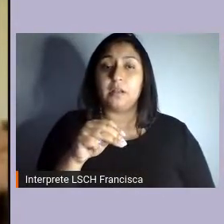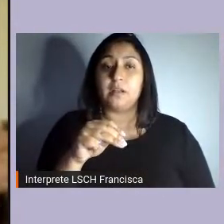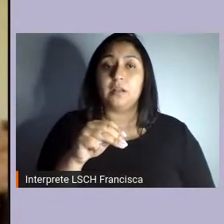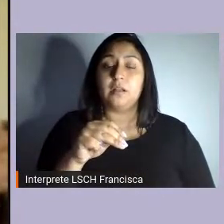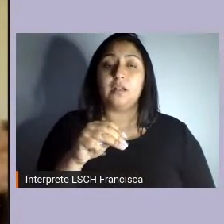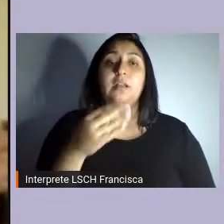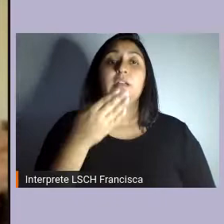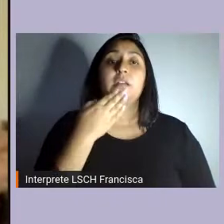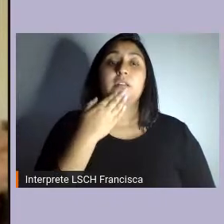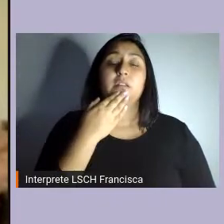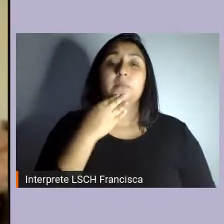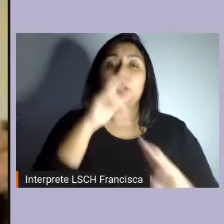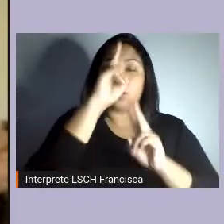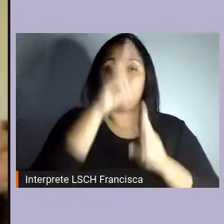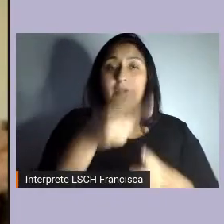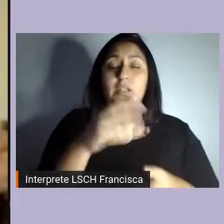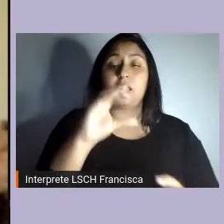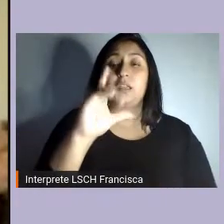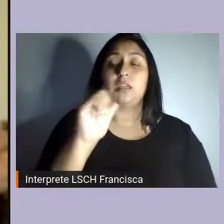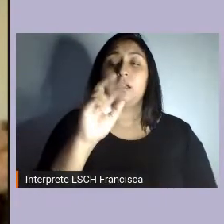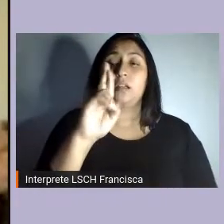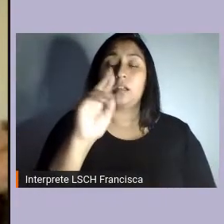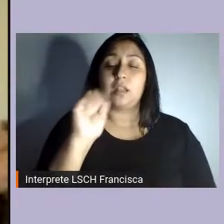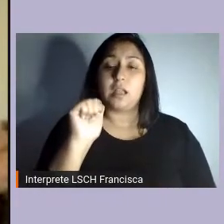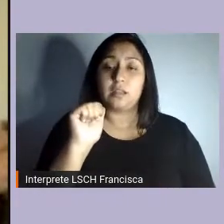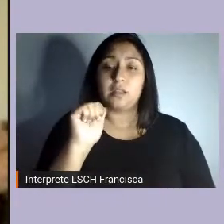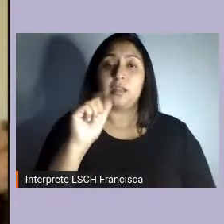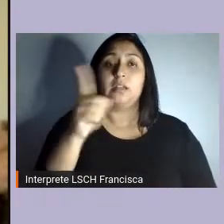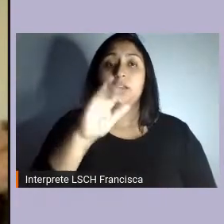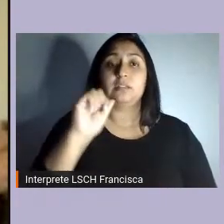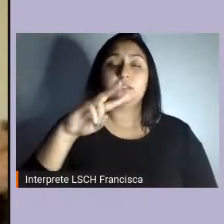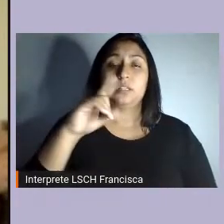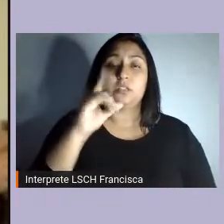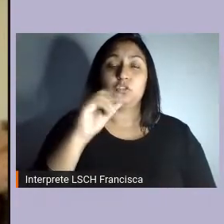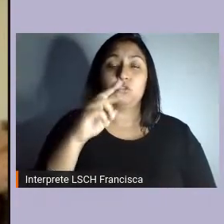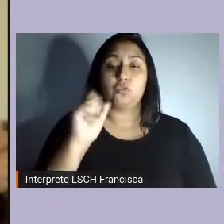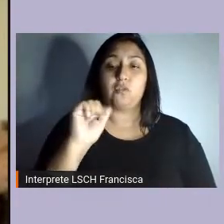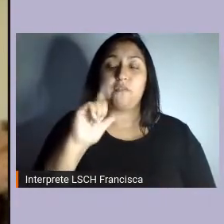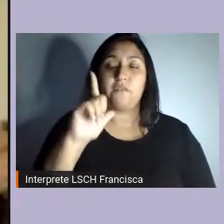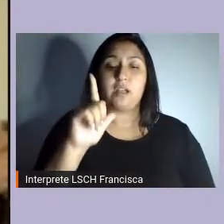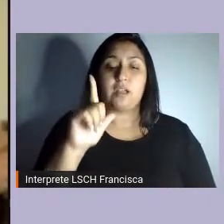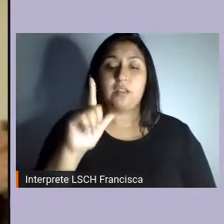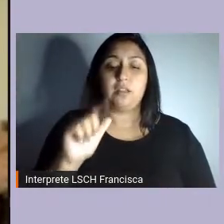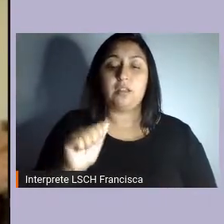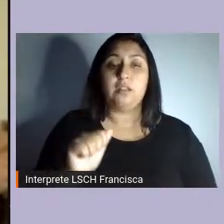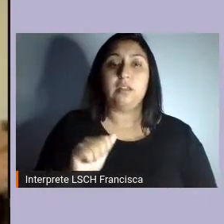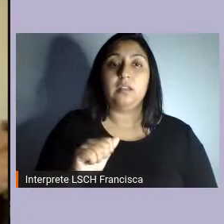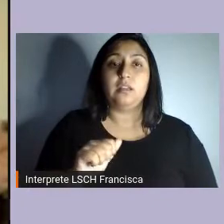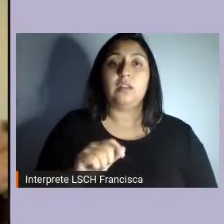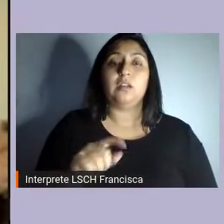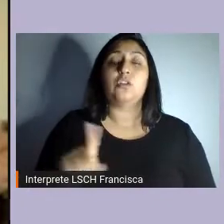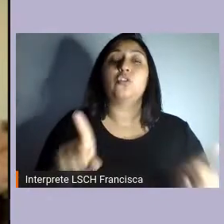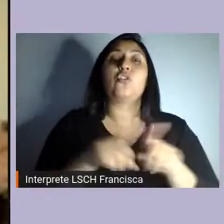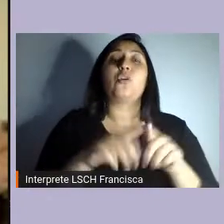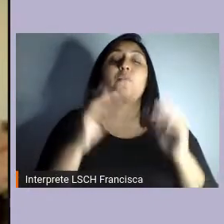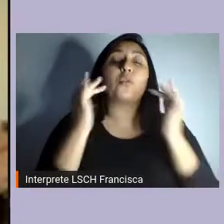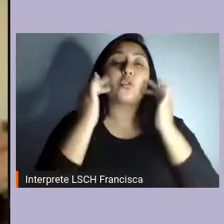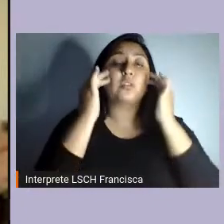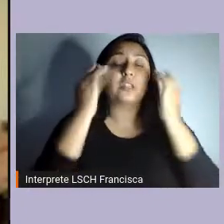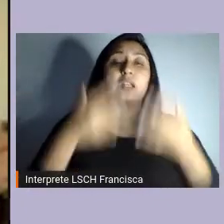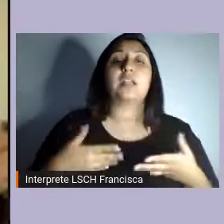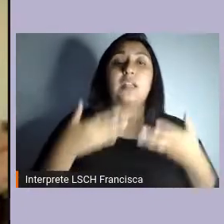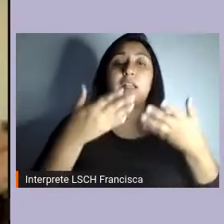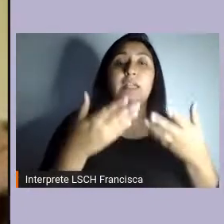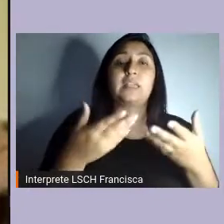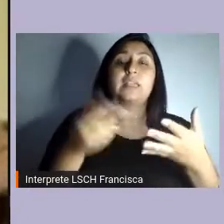mi homenaje a doña Clara Sandoval, como le decían los padres, no doña Clarice, sino Clara, cómo va a estar contenta cuando le entregue mis versos de cogollito al